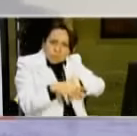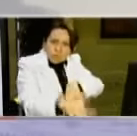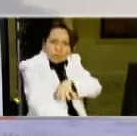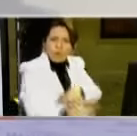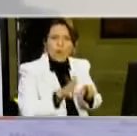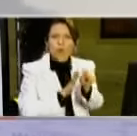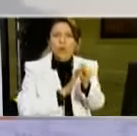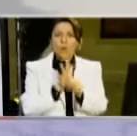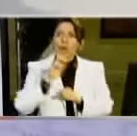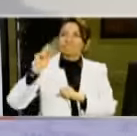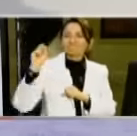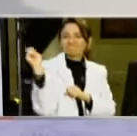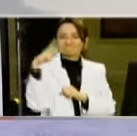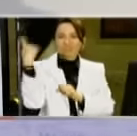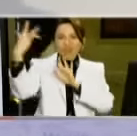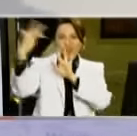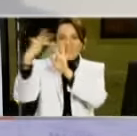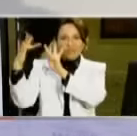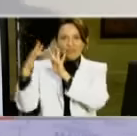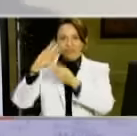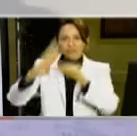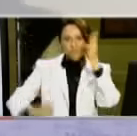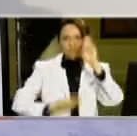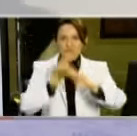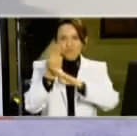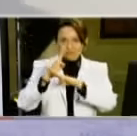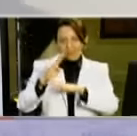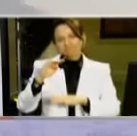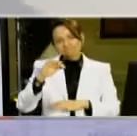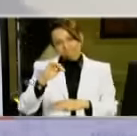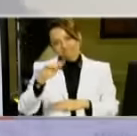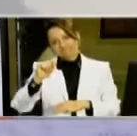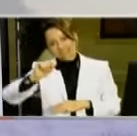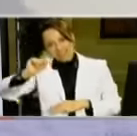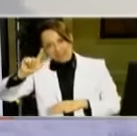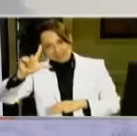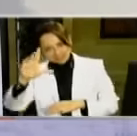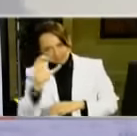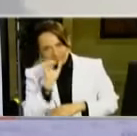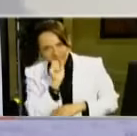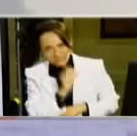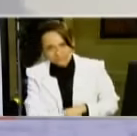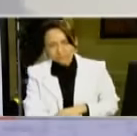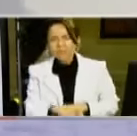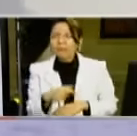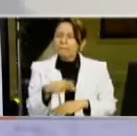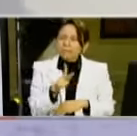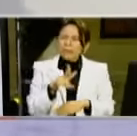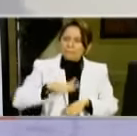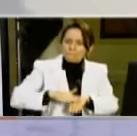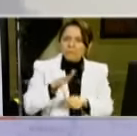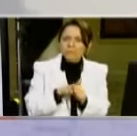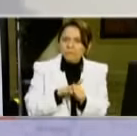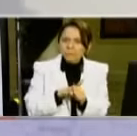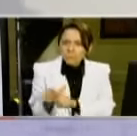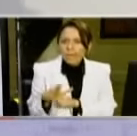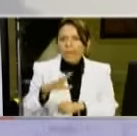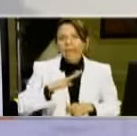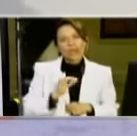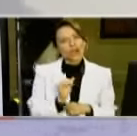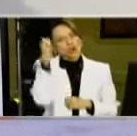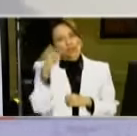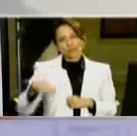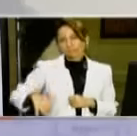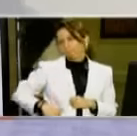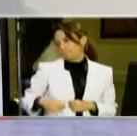y la fuerza relativa que cada país tiene. Y el predominio del interés nacional por sobre los intereses o los valores